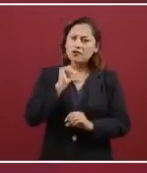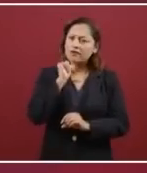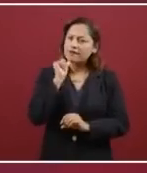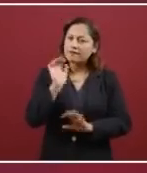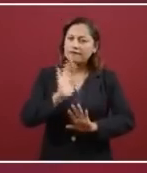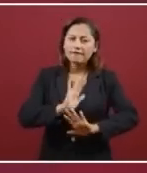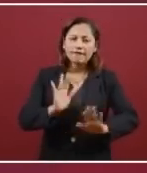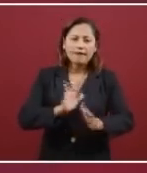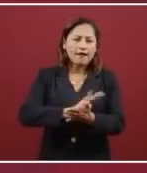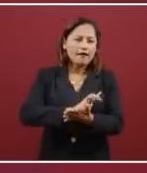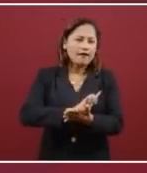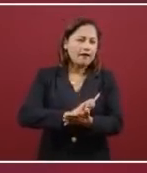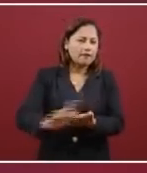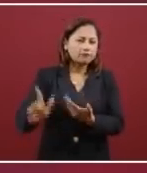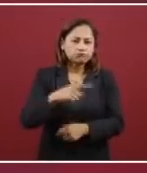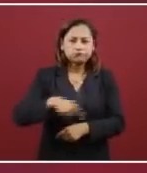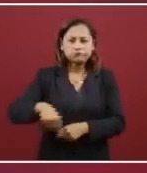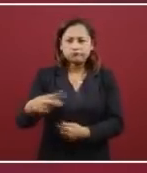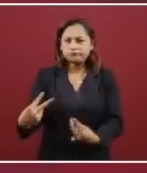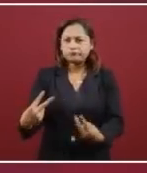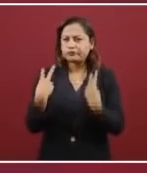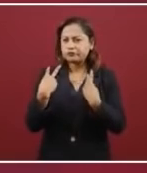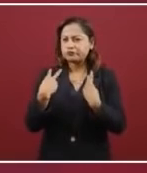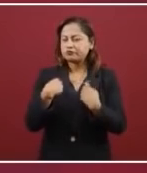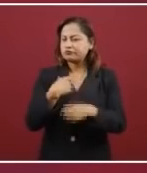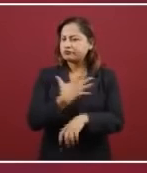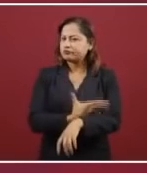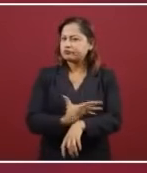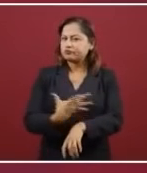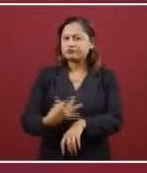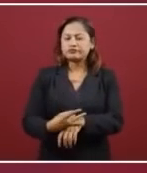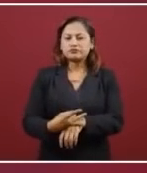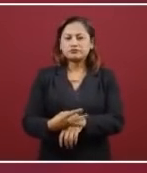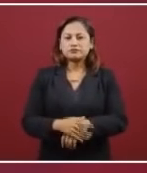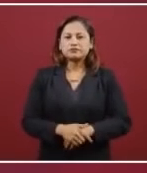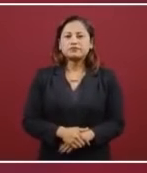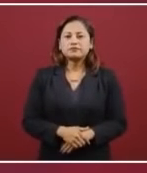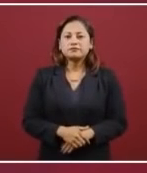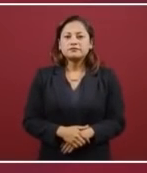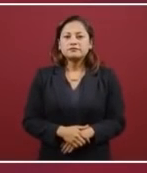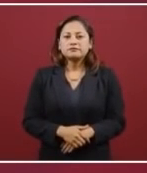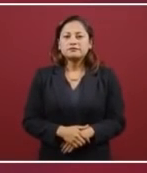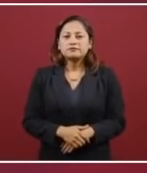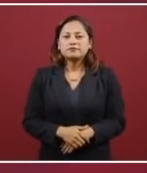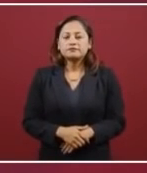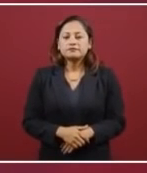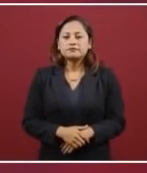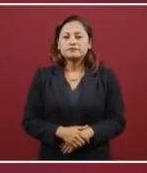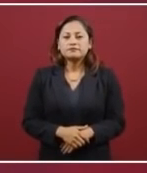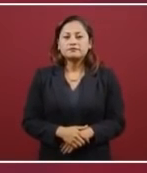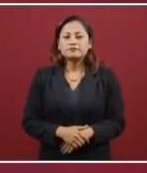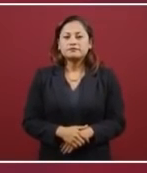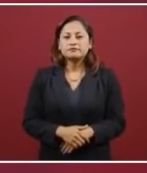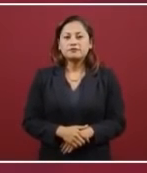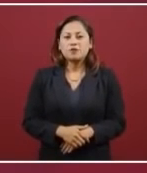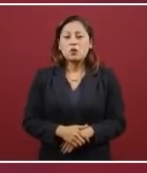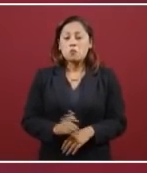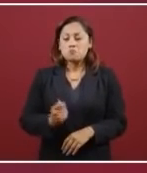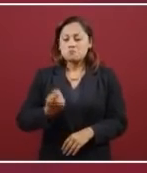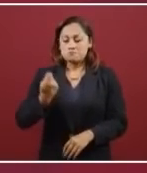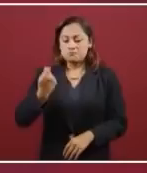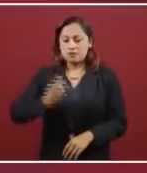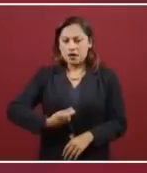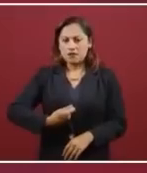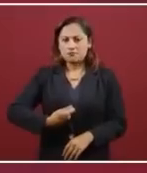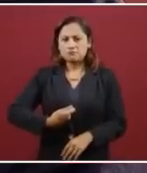de nuestra integridad. Es ser y parecer. Adelantó que este fin de semana hará una gira